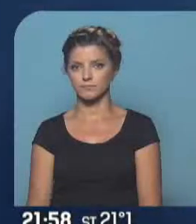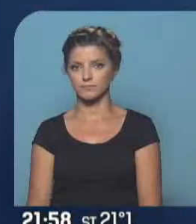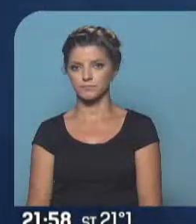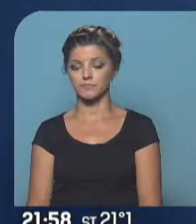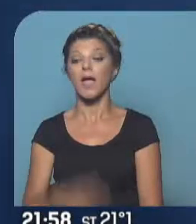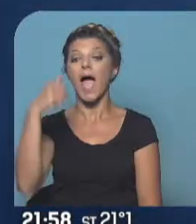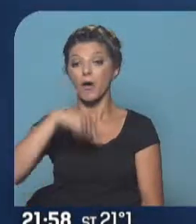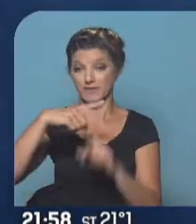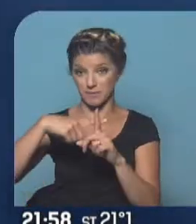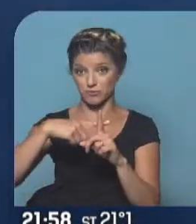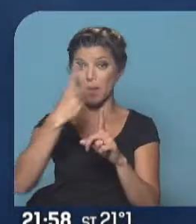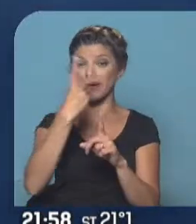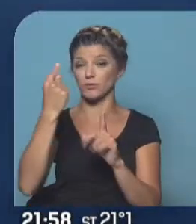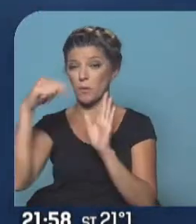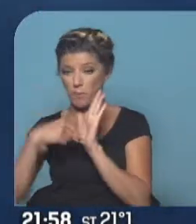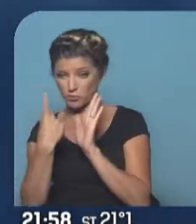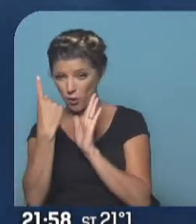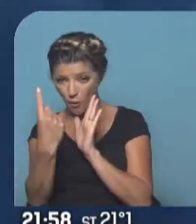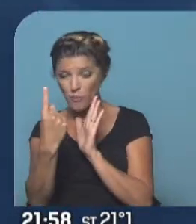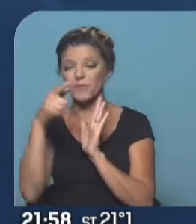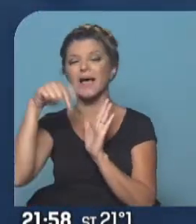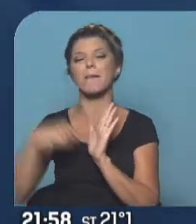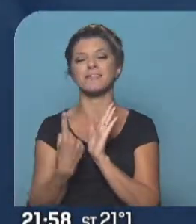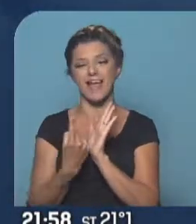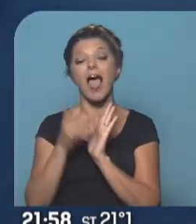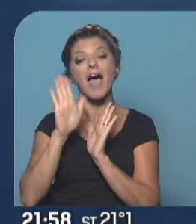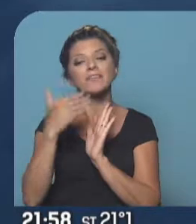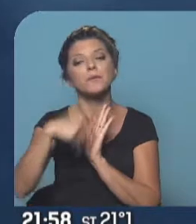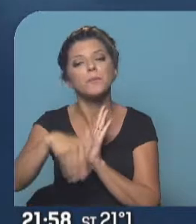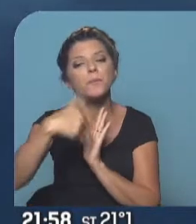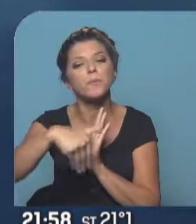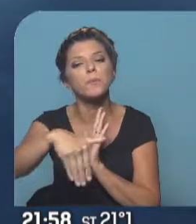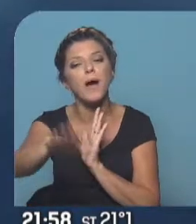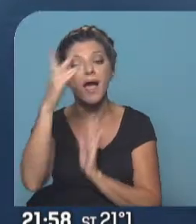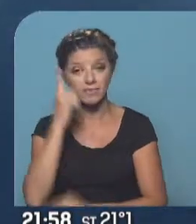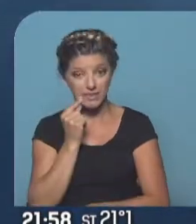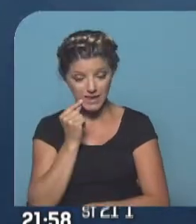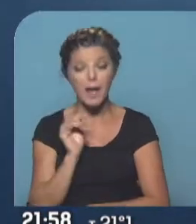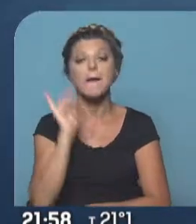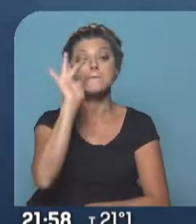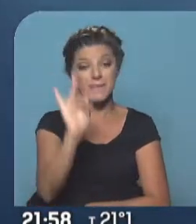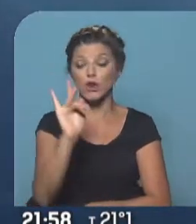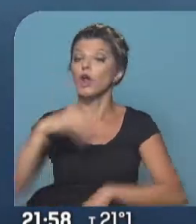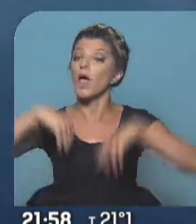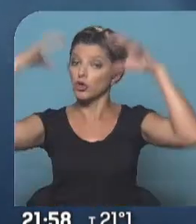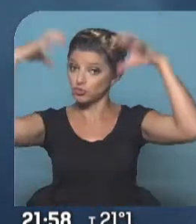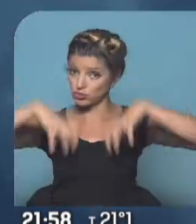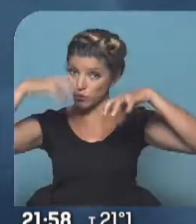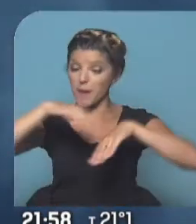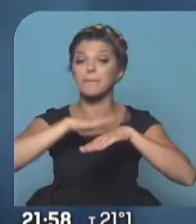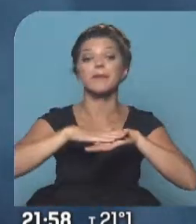21 grados una décima la temperatura en este momento en la ciudad de Buenos Aires. Así va a estar el pronóstico extendido. Miércoles vienen las lluvias, 19 la